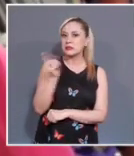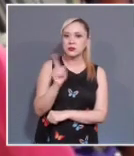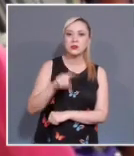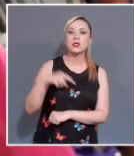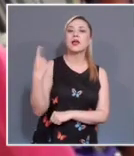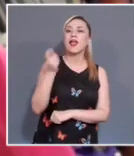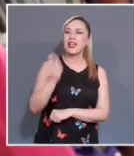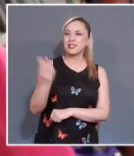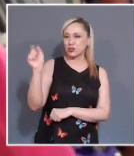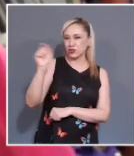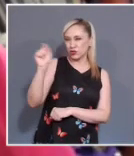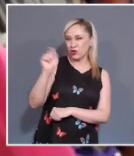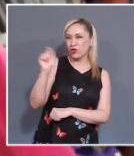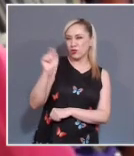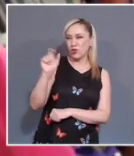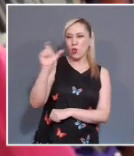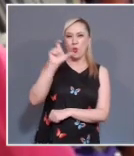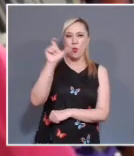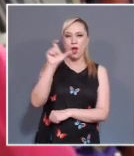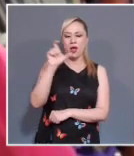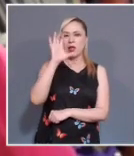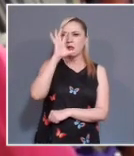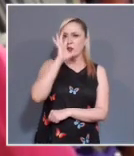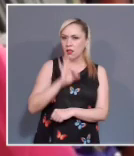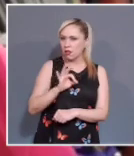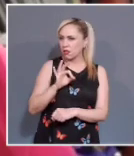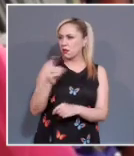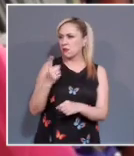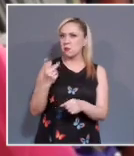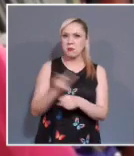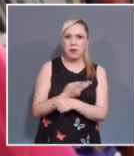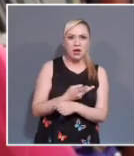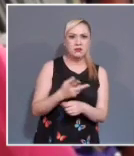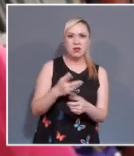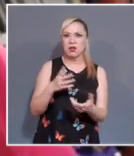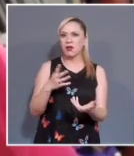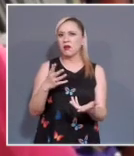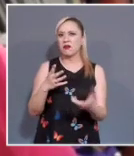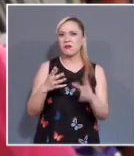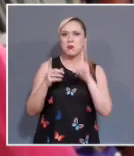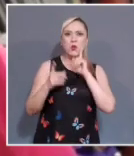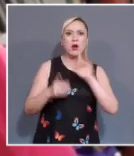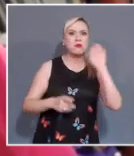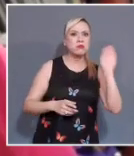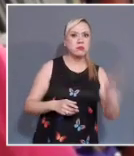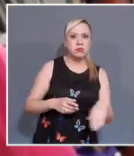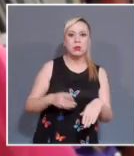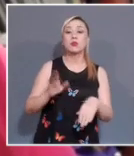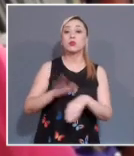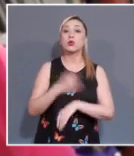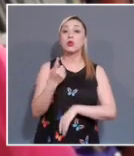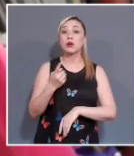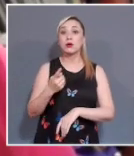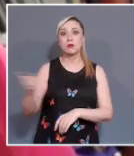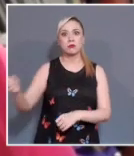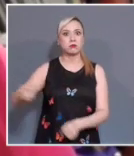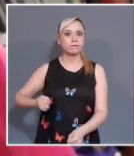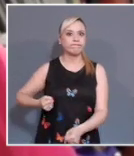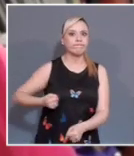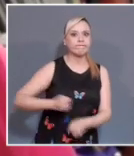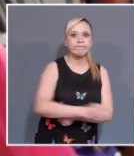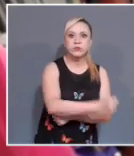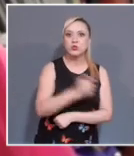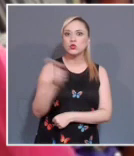fallidas tienen que ver con las denuncias de violencia de género. ¿Qué quiere decir? Que no estamos